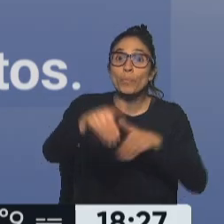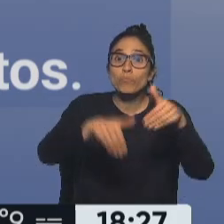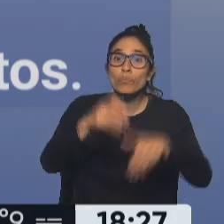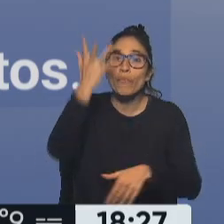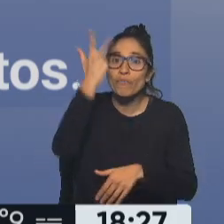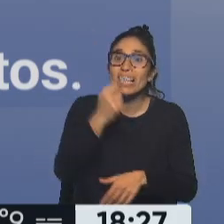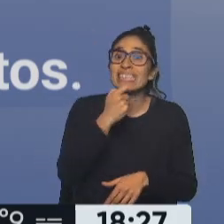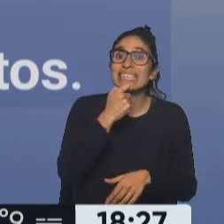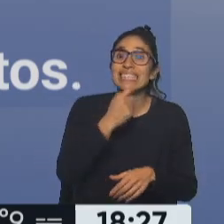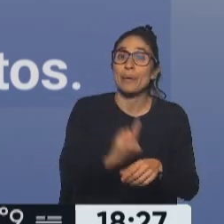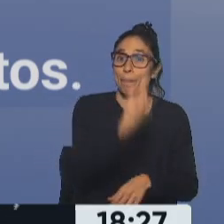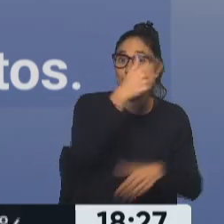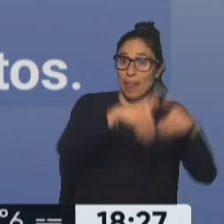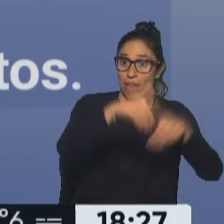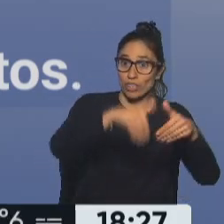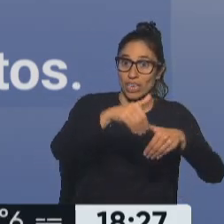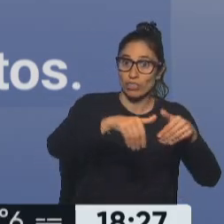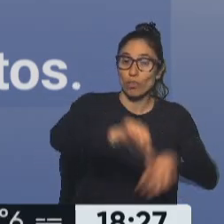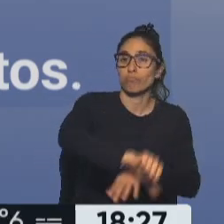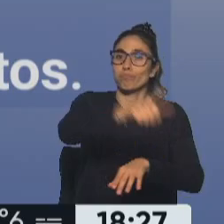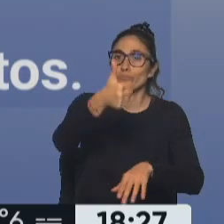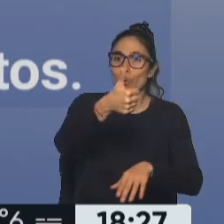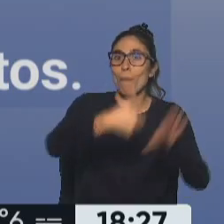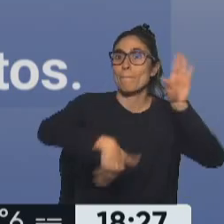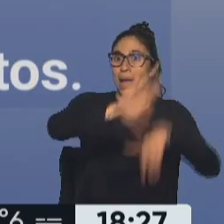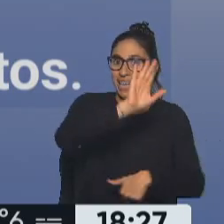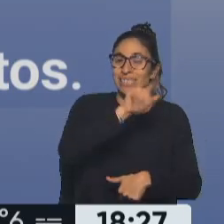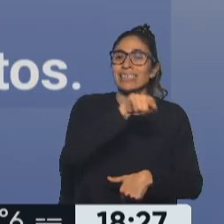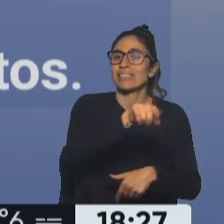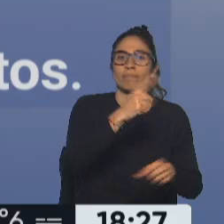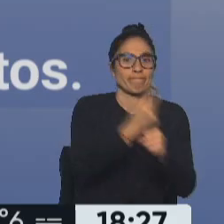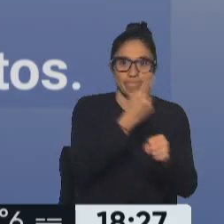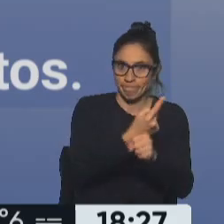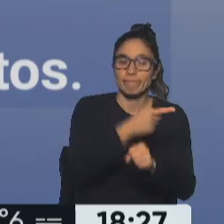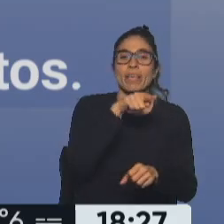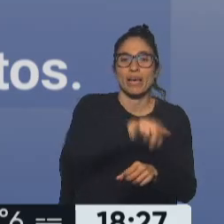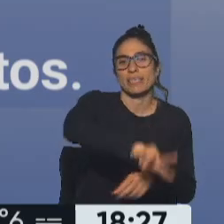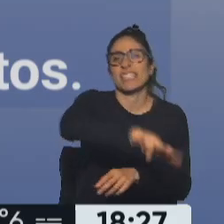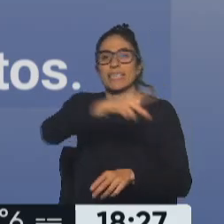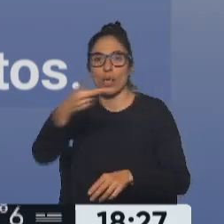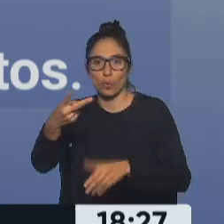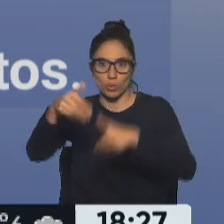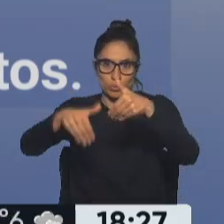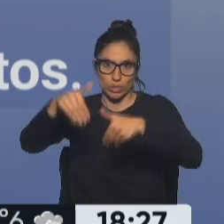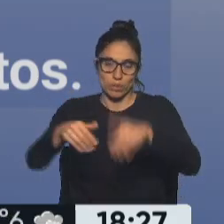mayoría, pasan a la segunda vuelta. Para calificar al balotaje se requiere al menos